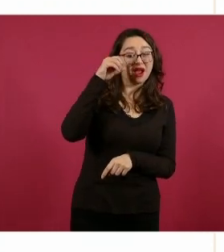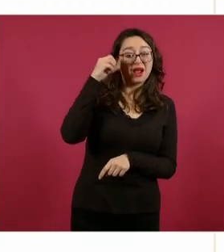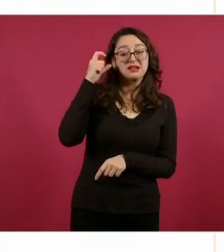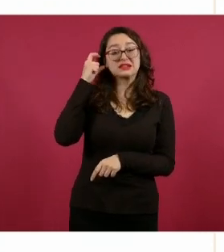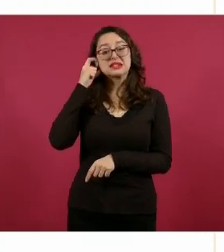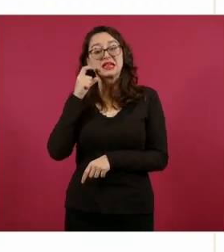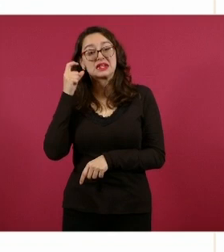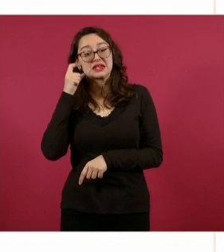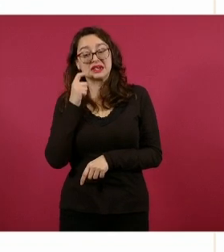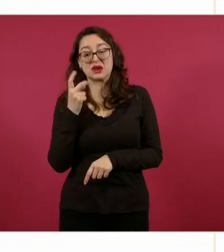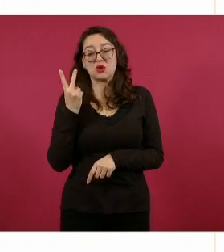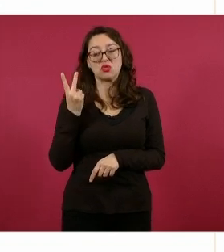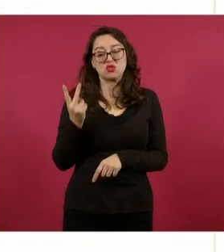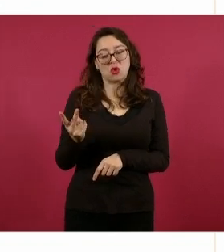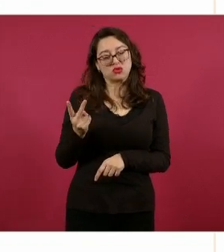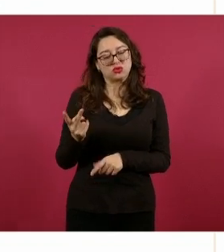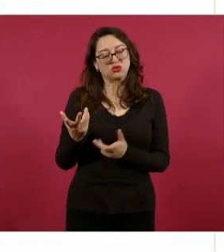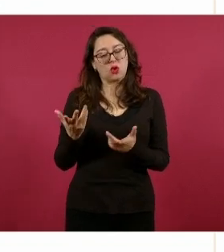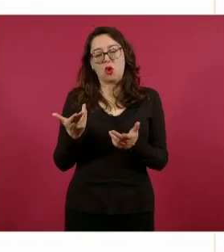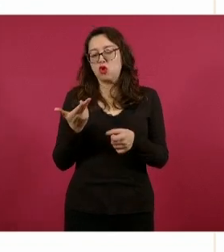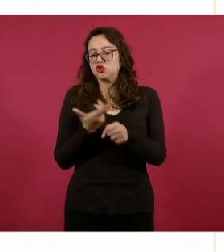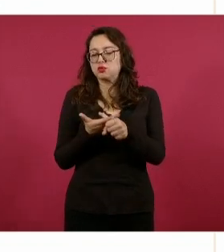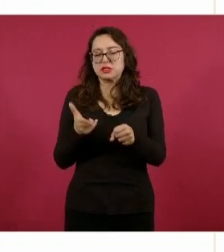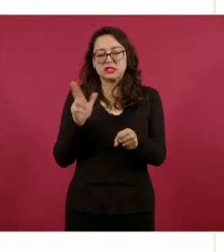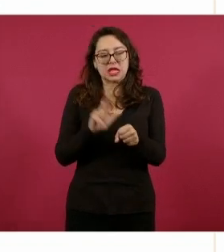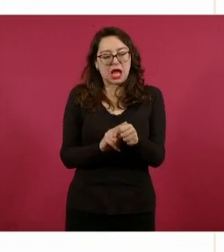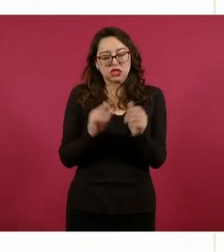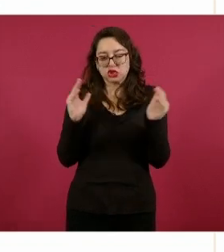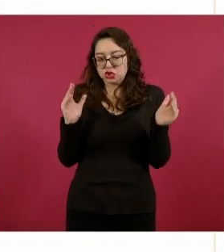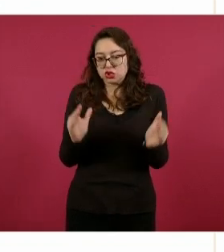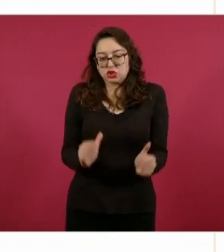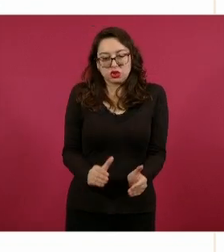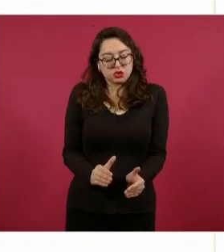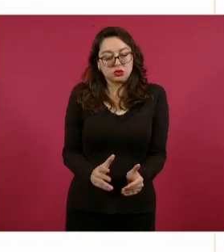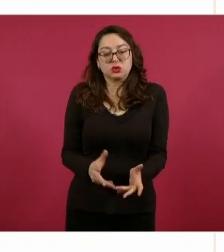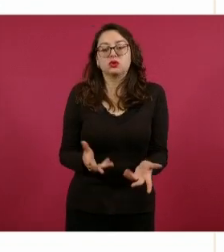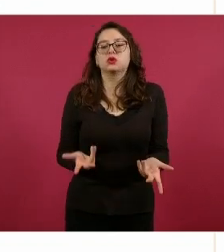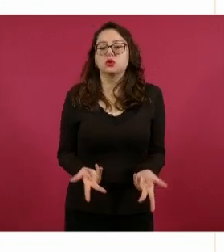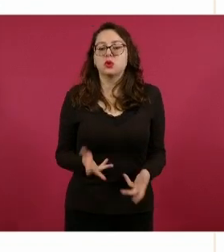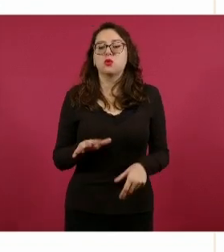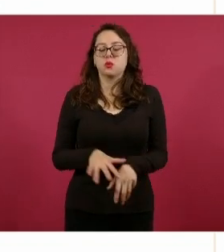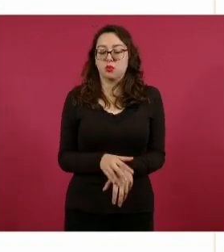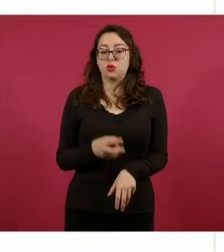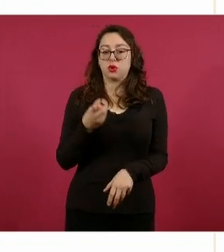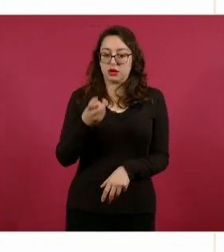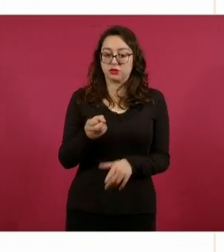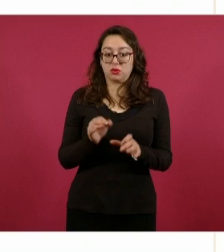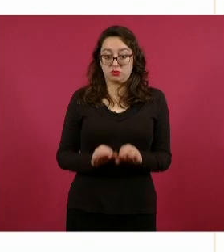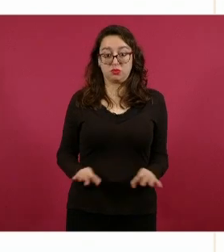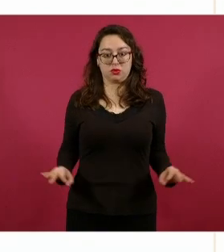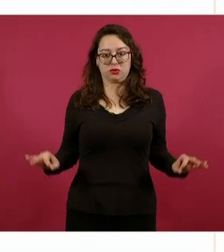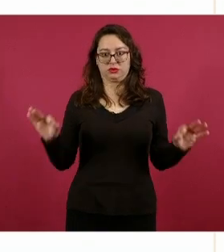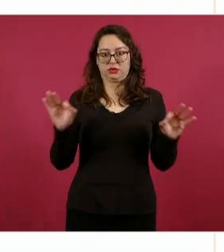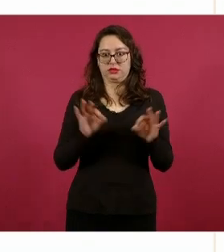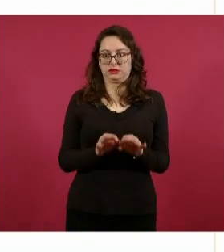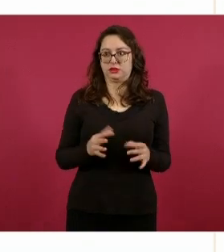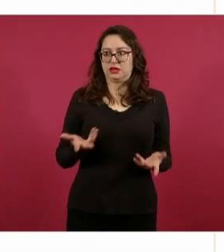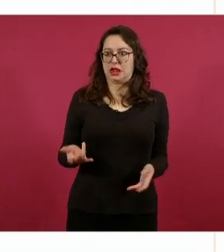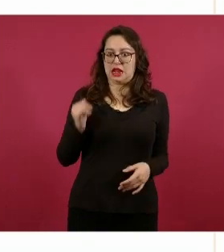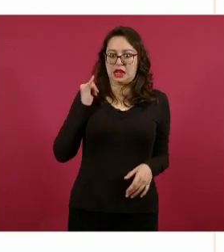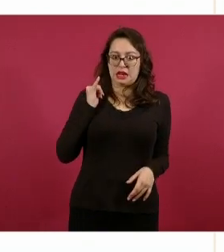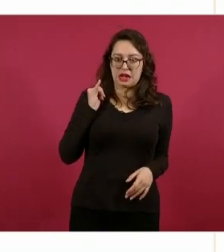en hospitales básicos comunitarios en zonas rurales. También por eso es tan importante que los quirófanos estén listos para